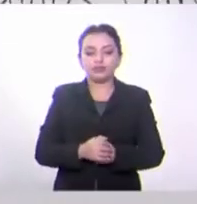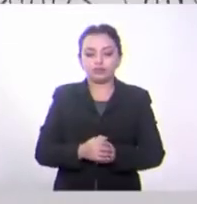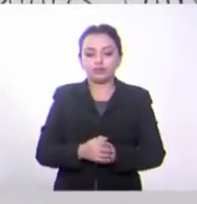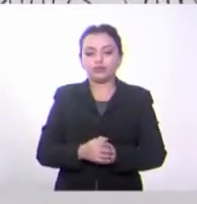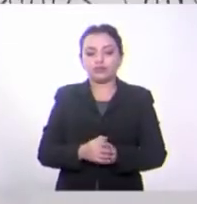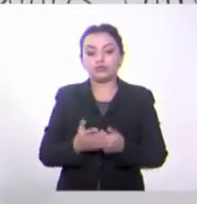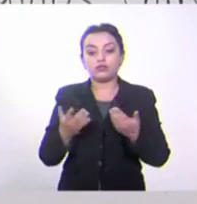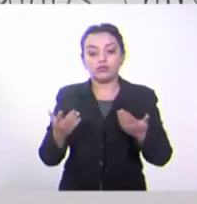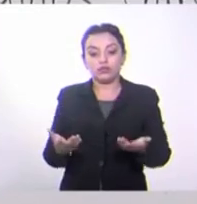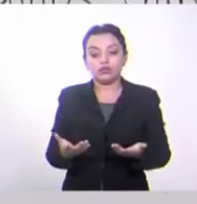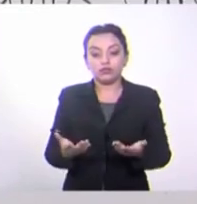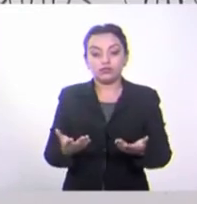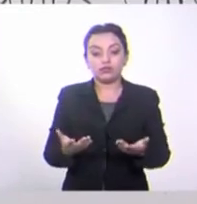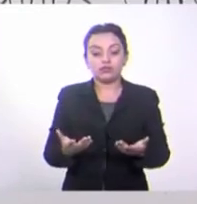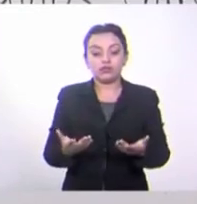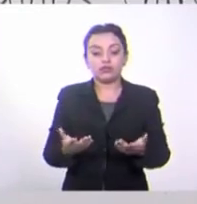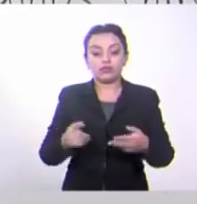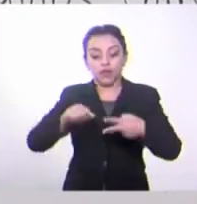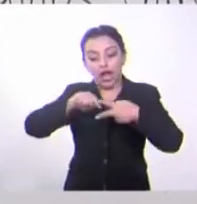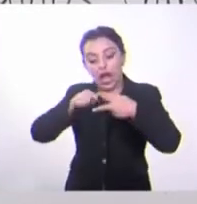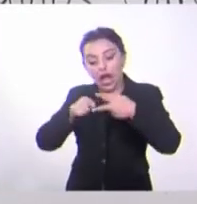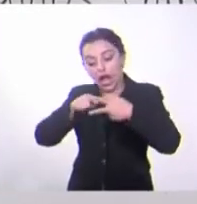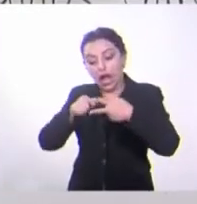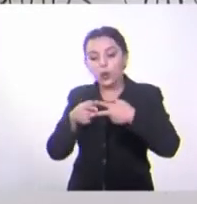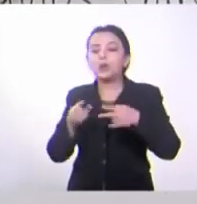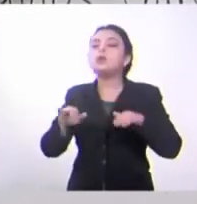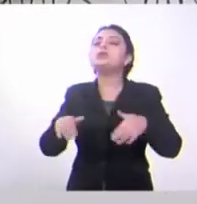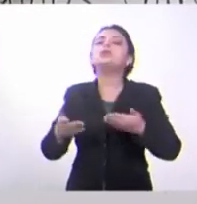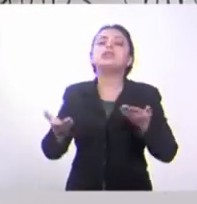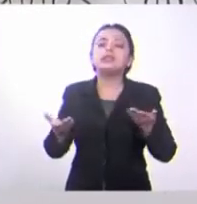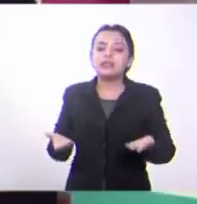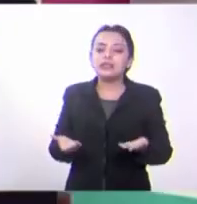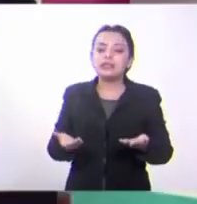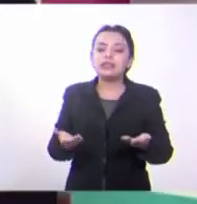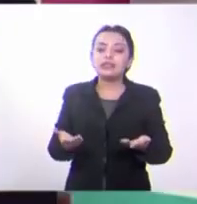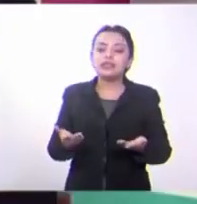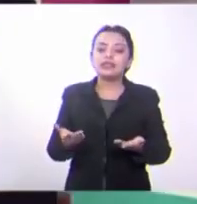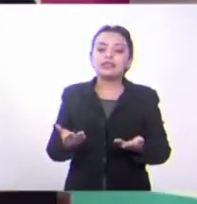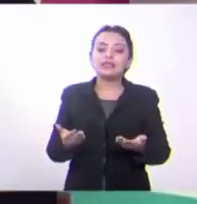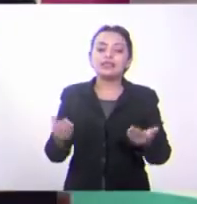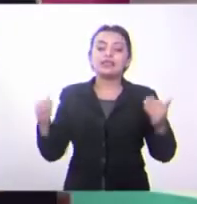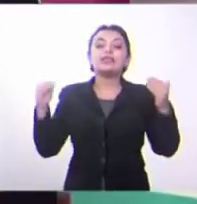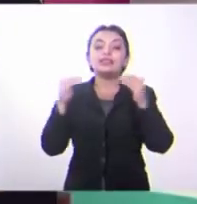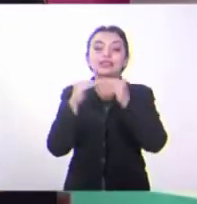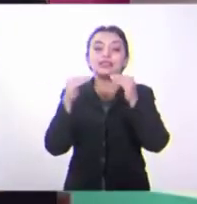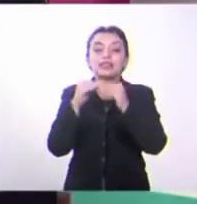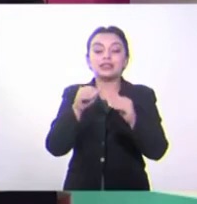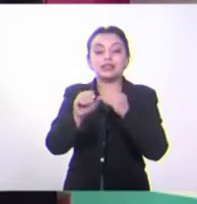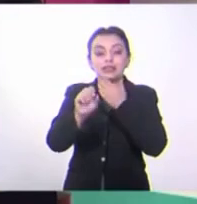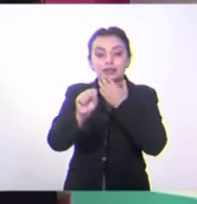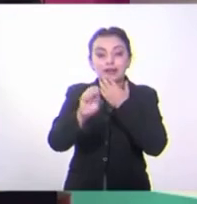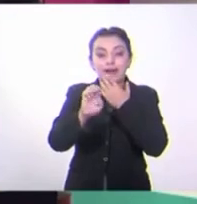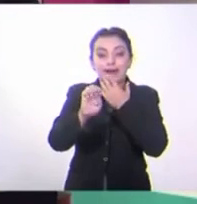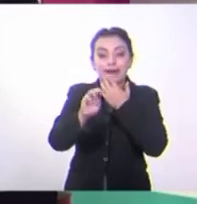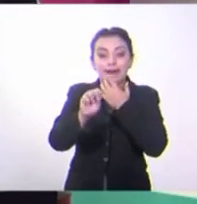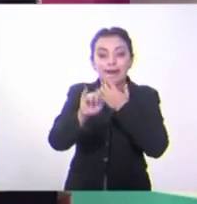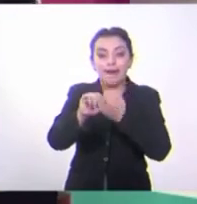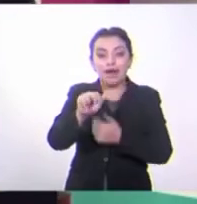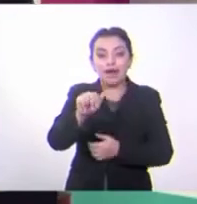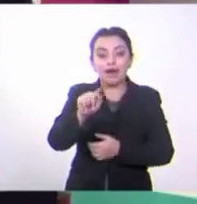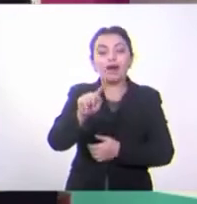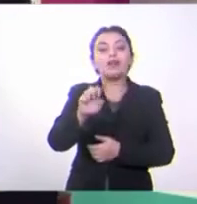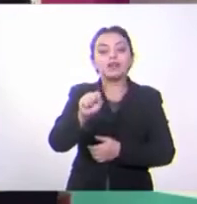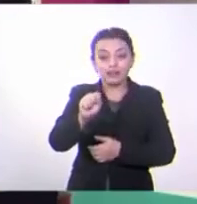comprobado esta parte, ¿qué podemos decir? Pues que son semejantes. Son semejantes. En dos